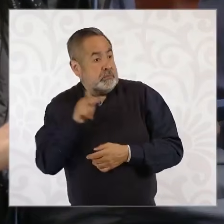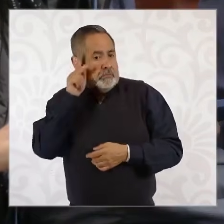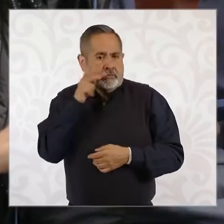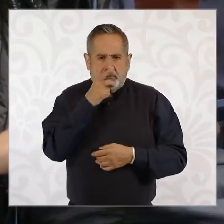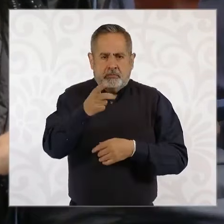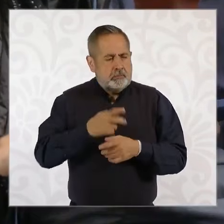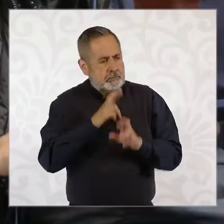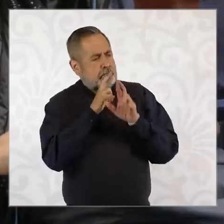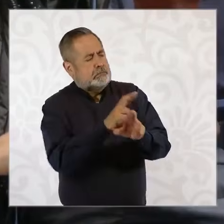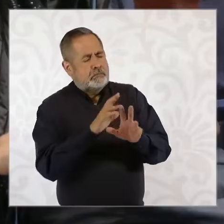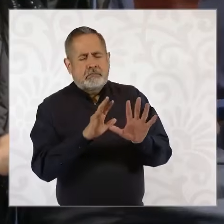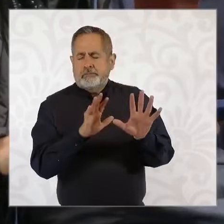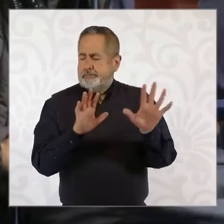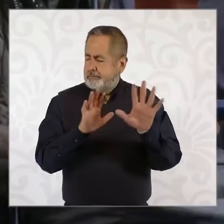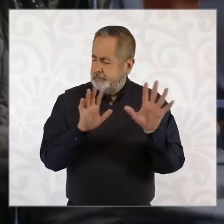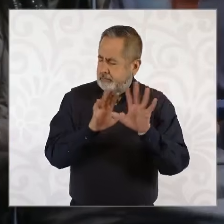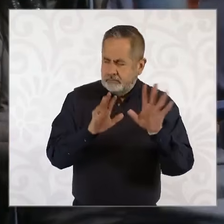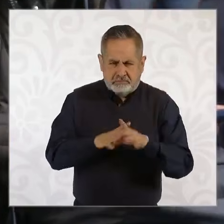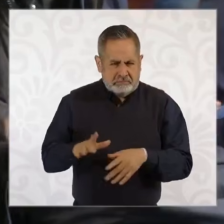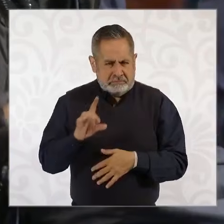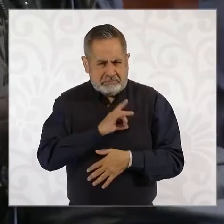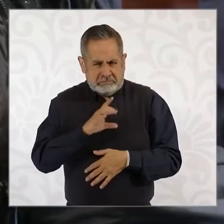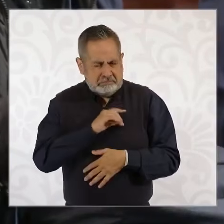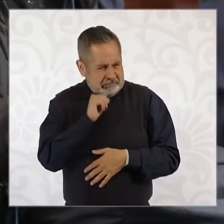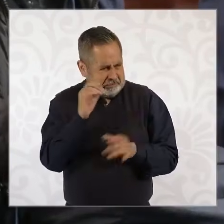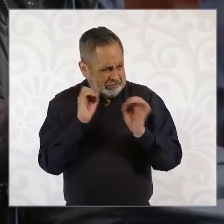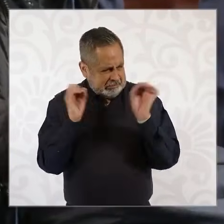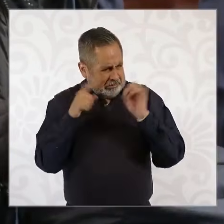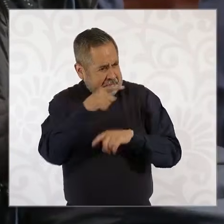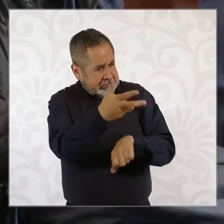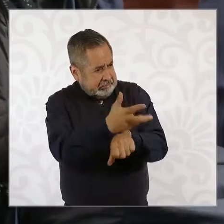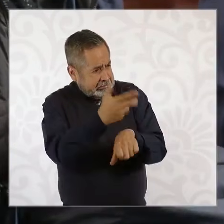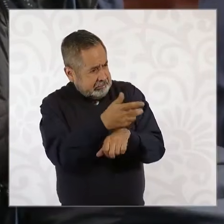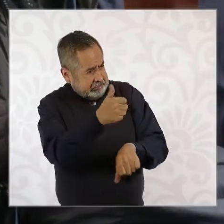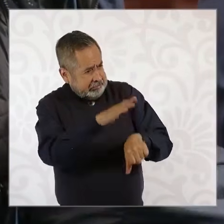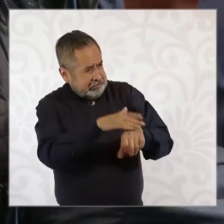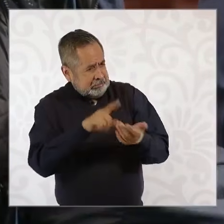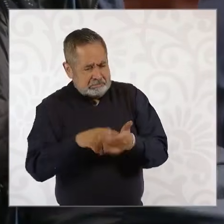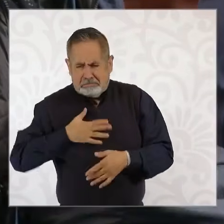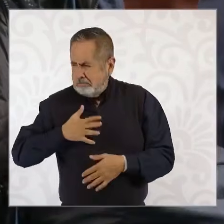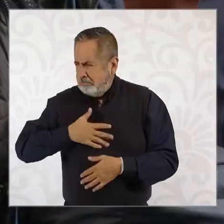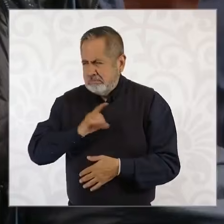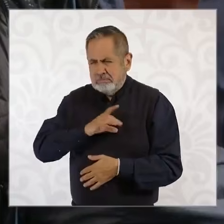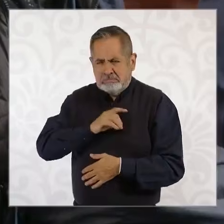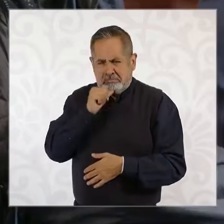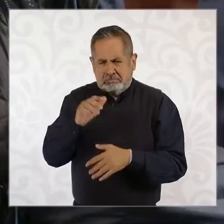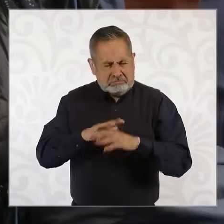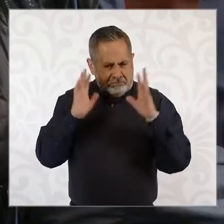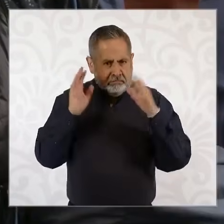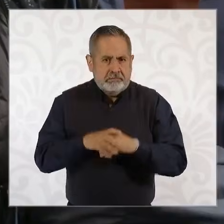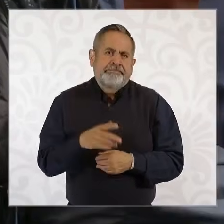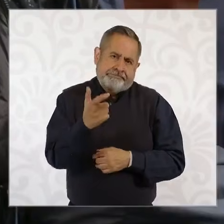ya respondió que no tiene miedo a la administración estadounidense y pues obviamente esto también sigue afectando en los precios